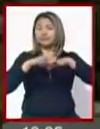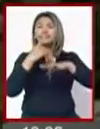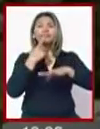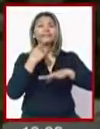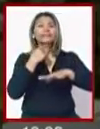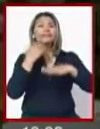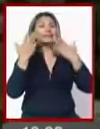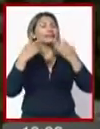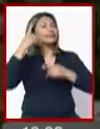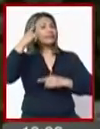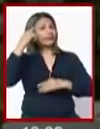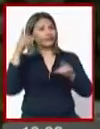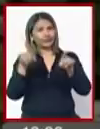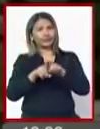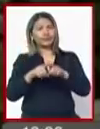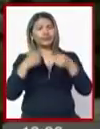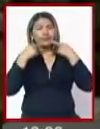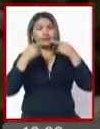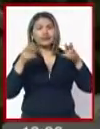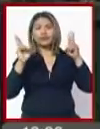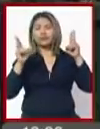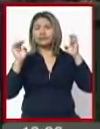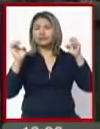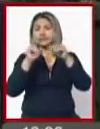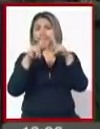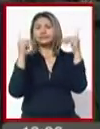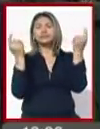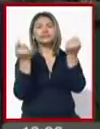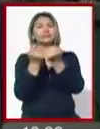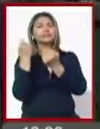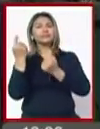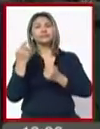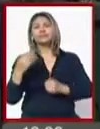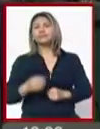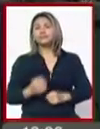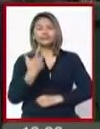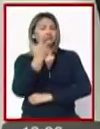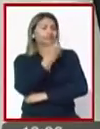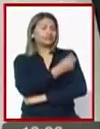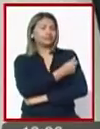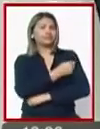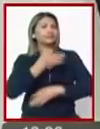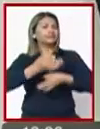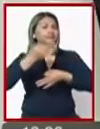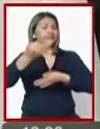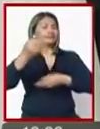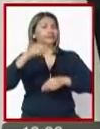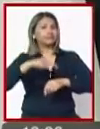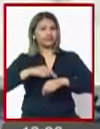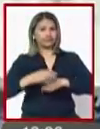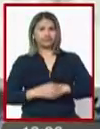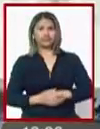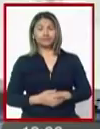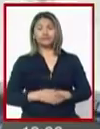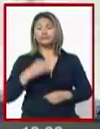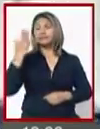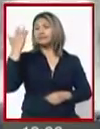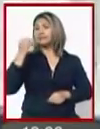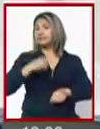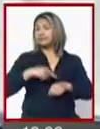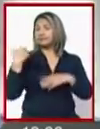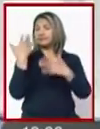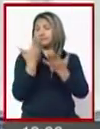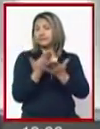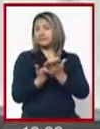roja y ya se piensa también en declarar emergencia departamental, las vacunas aún demorarán un poco más, ya que está prevista